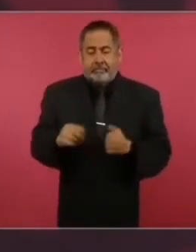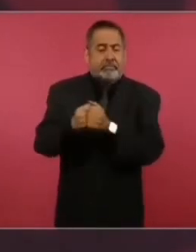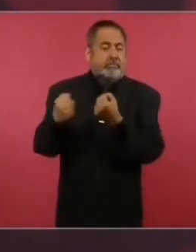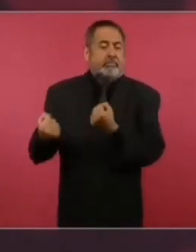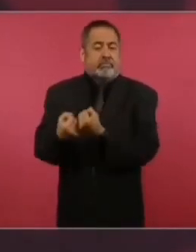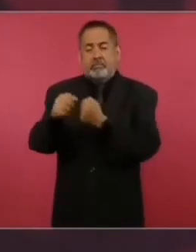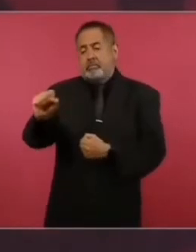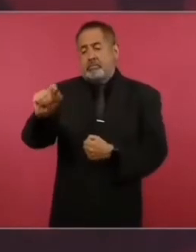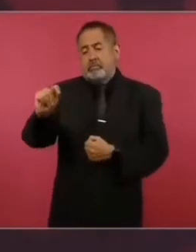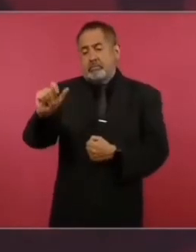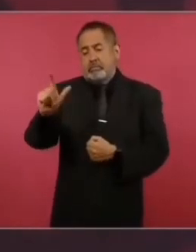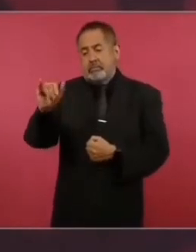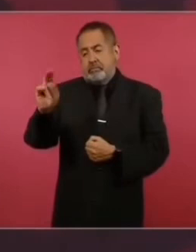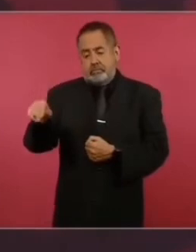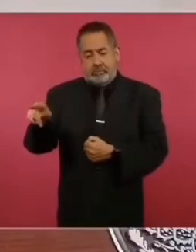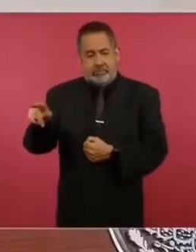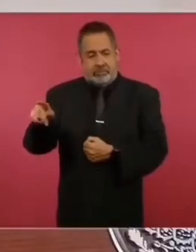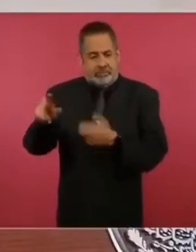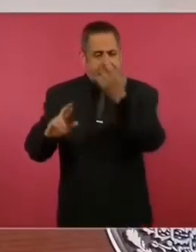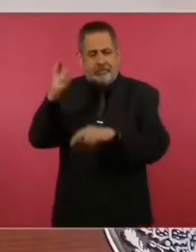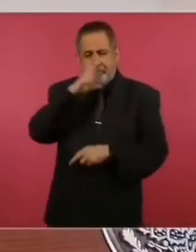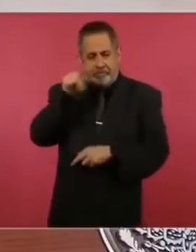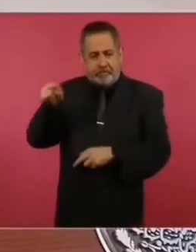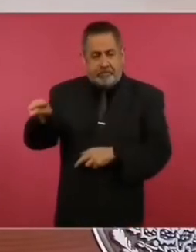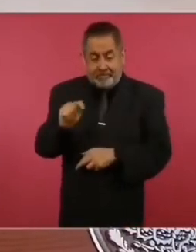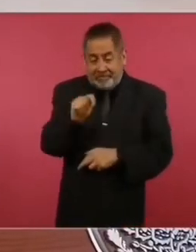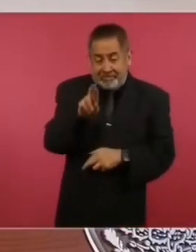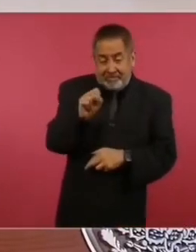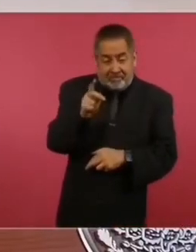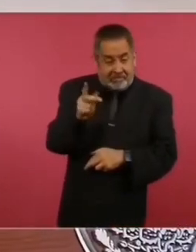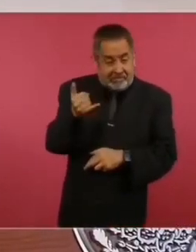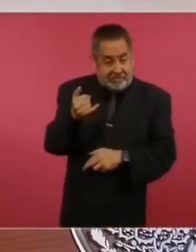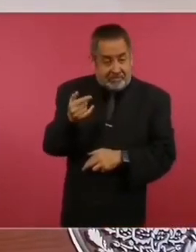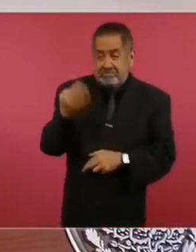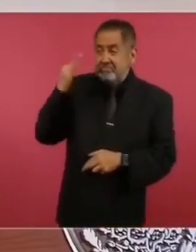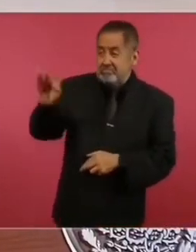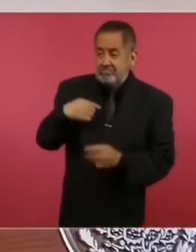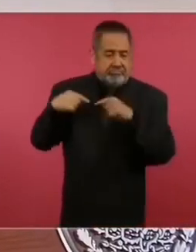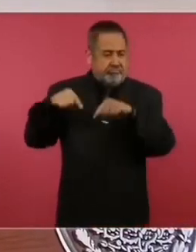Stalin, supuestamente, a la Revolución Rusa,